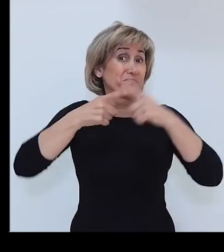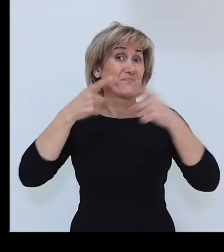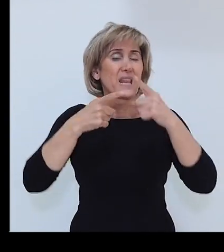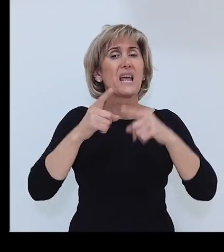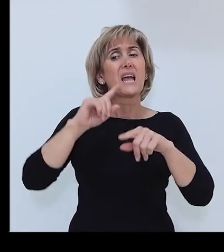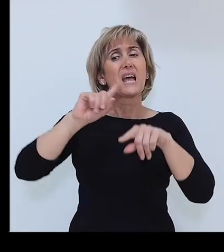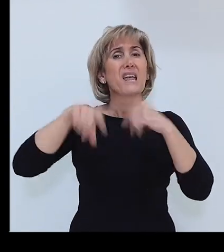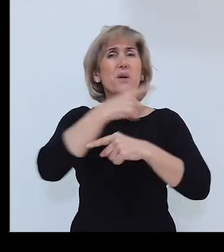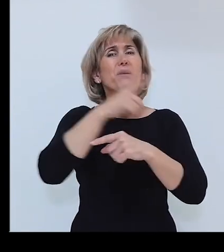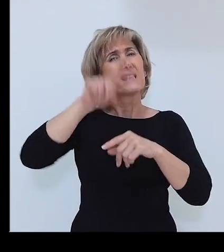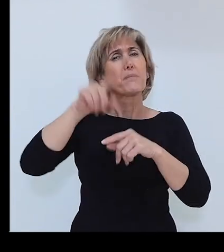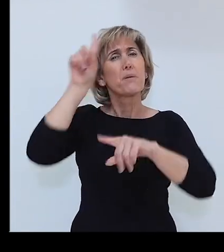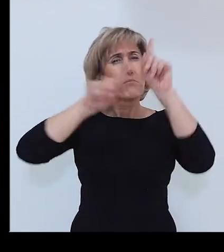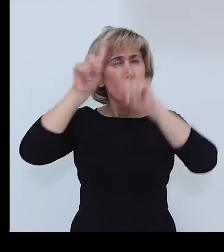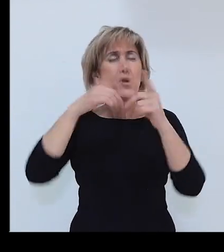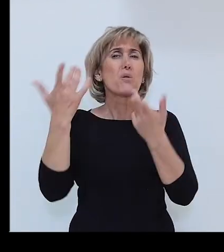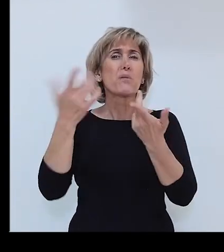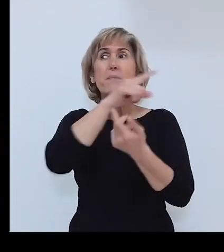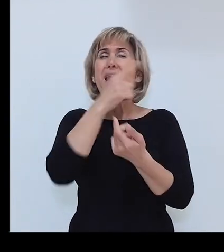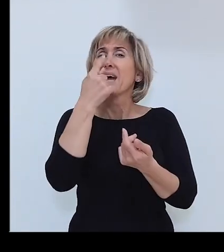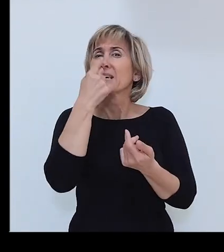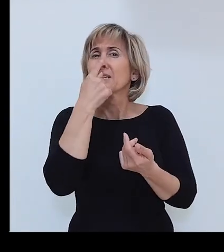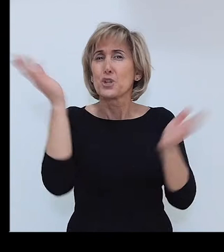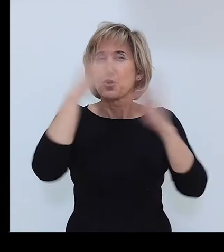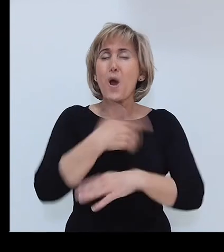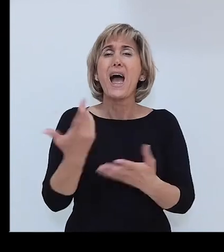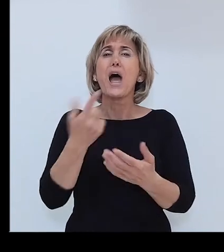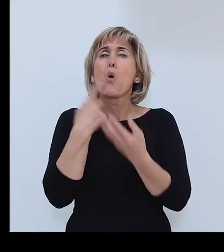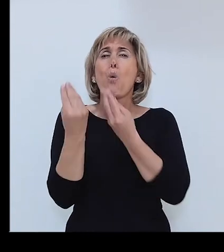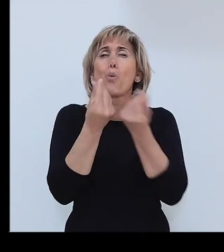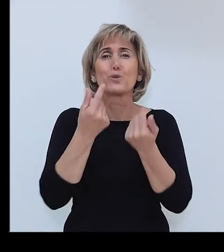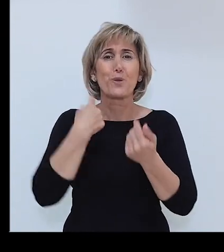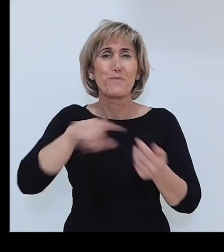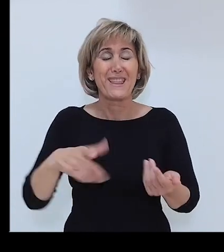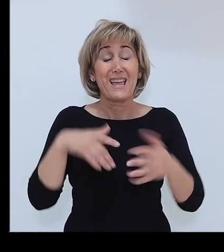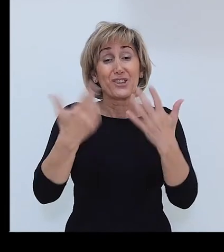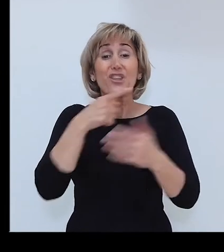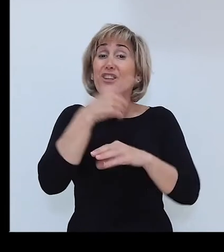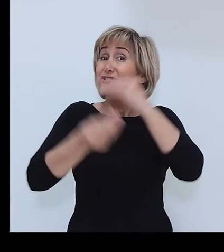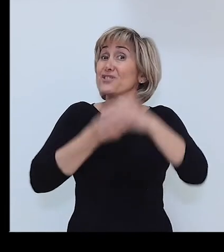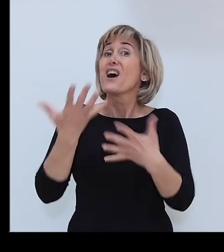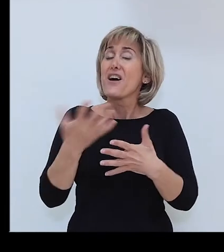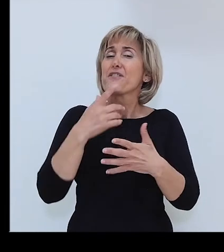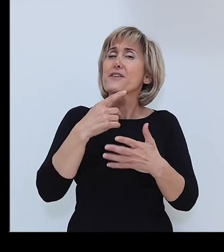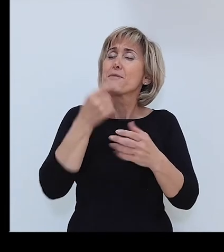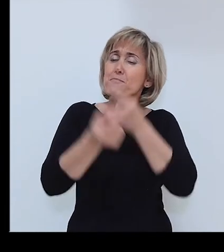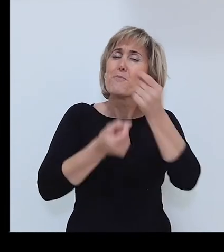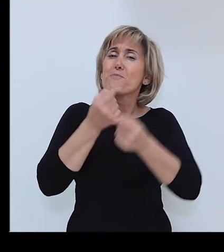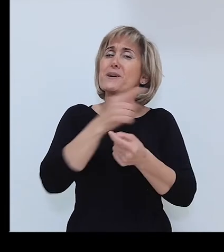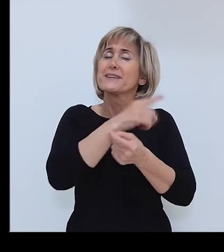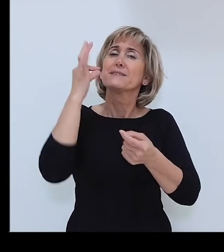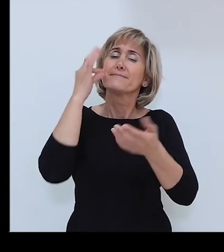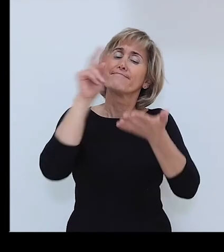otras deficiencias sensoriales, no tenía olfato, no tenía gusto, entonces eso la llevó hacerse una lectora voraz,